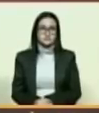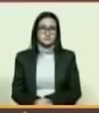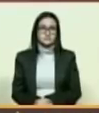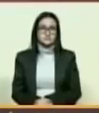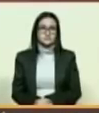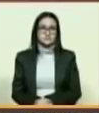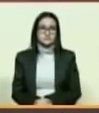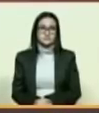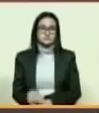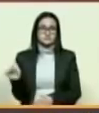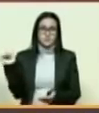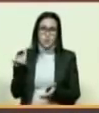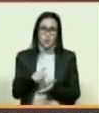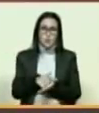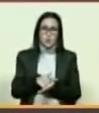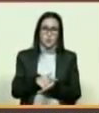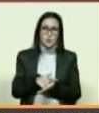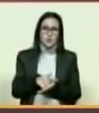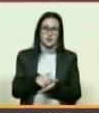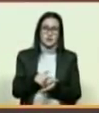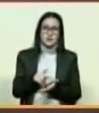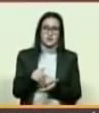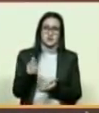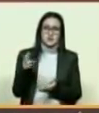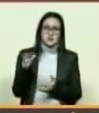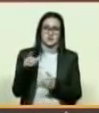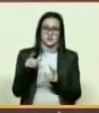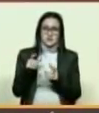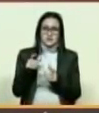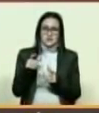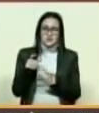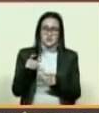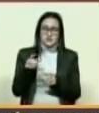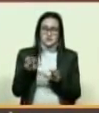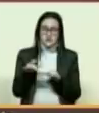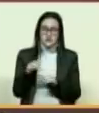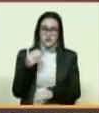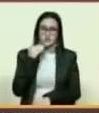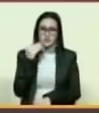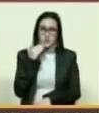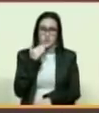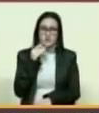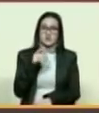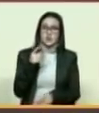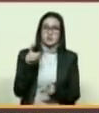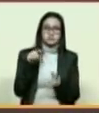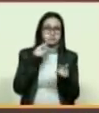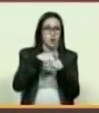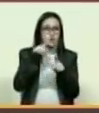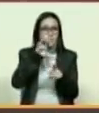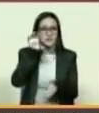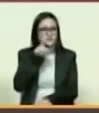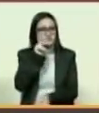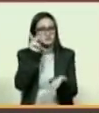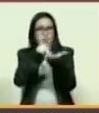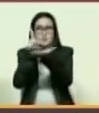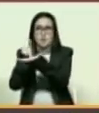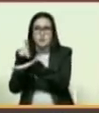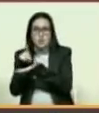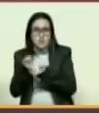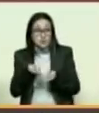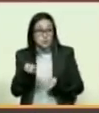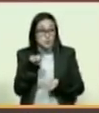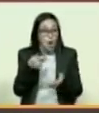busca es que realinear a los lacayos que tiene en el continente americano. Yo no sé si